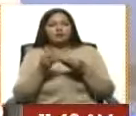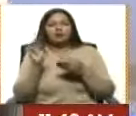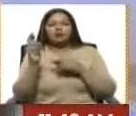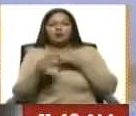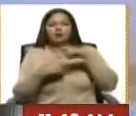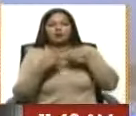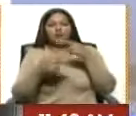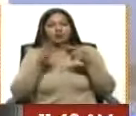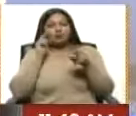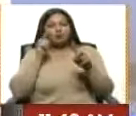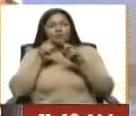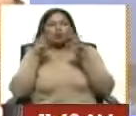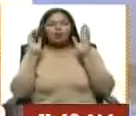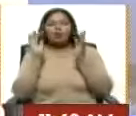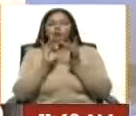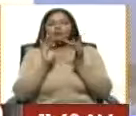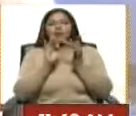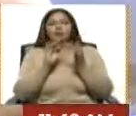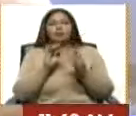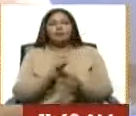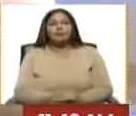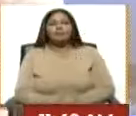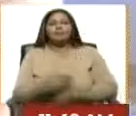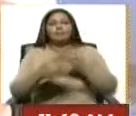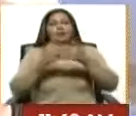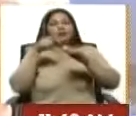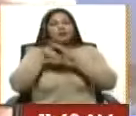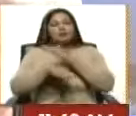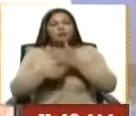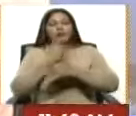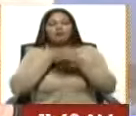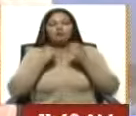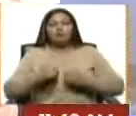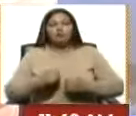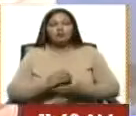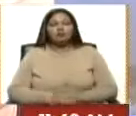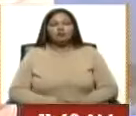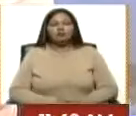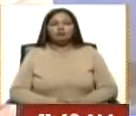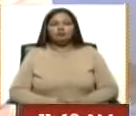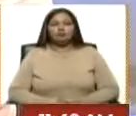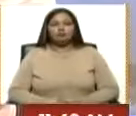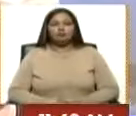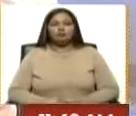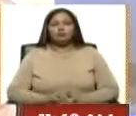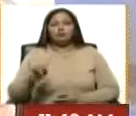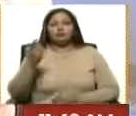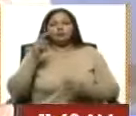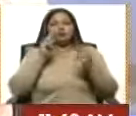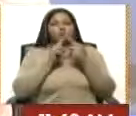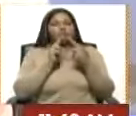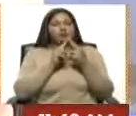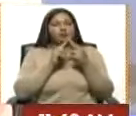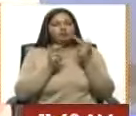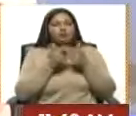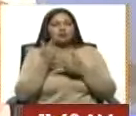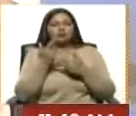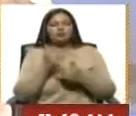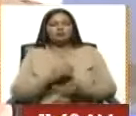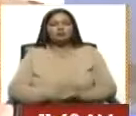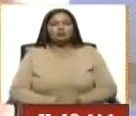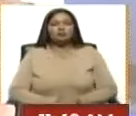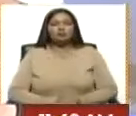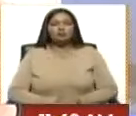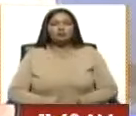se vuelque a las redes y cada vez ingresemos con más fuerza. Pero hay que aprender mucho, como le dije. Primero, conocer el algoritmo. Y segundo, en